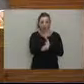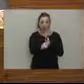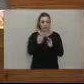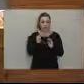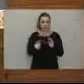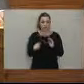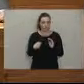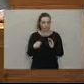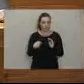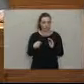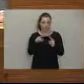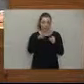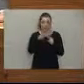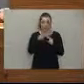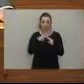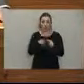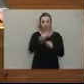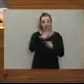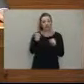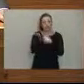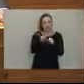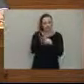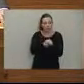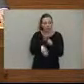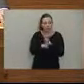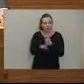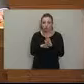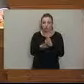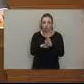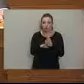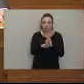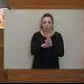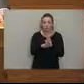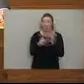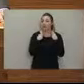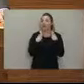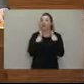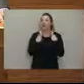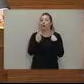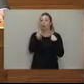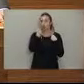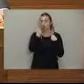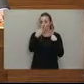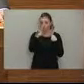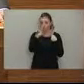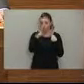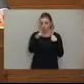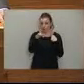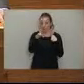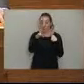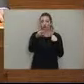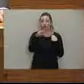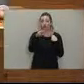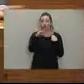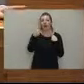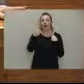escala política. Seguimos trabajando y aunque con un único diputado, el diputado Sosa Wagner,